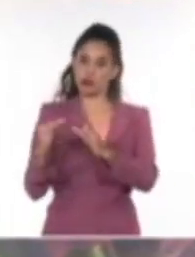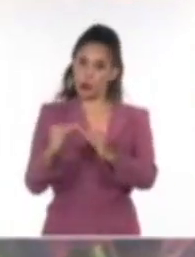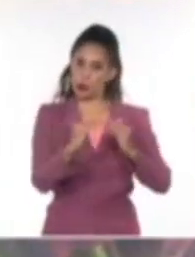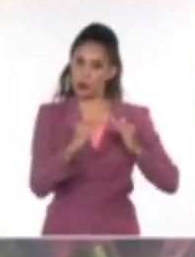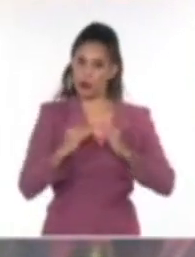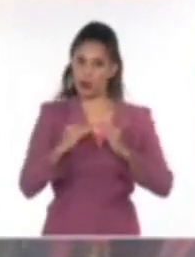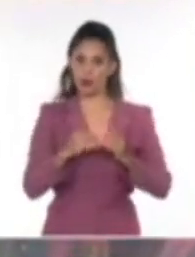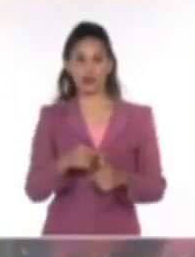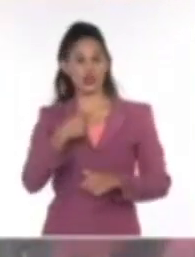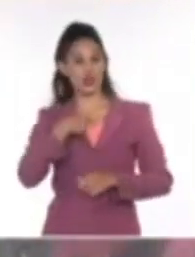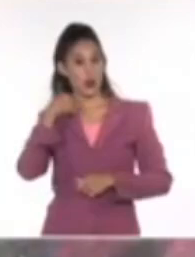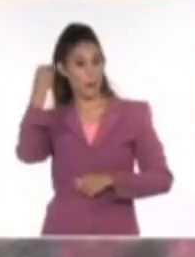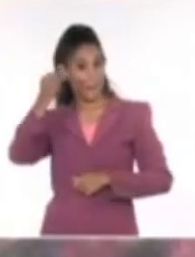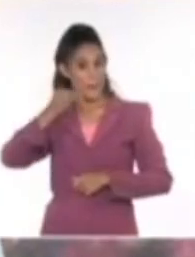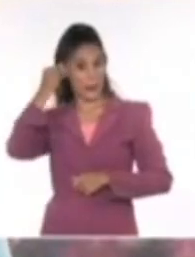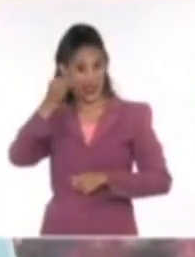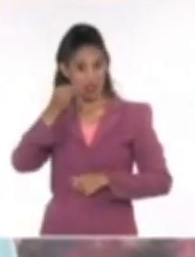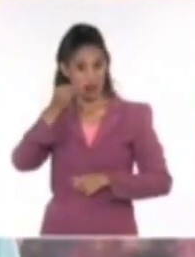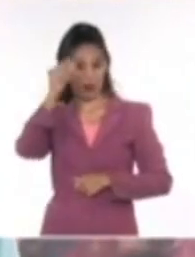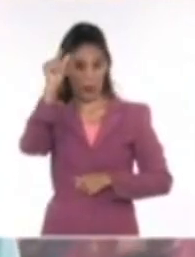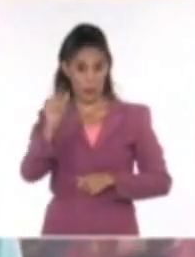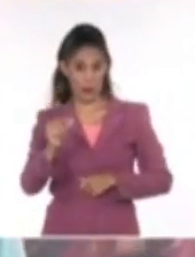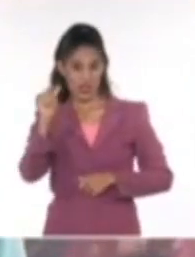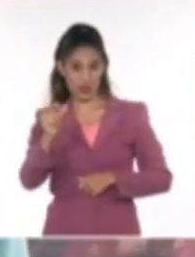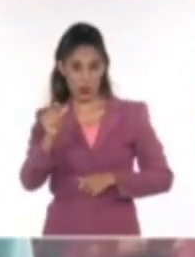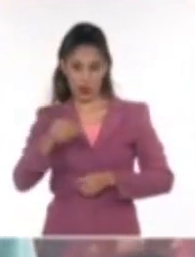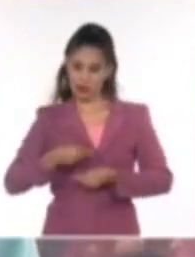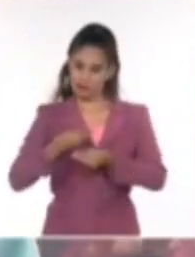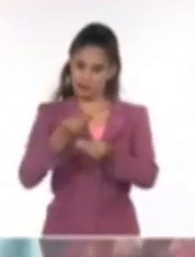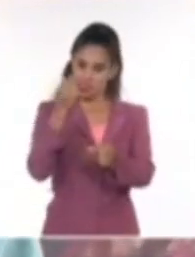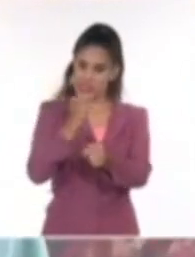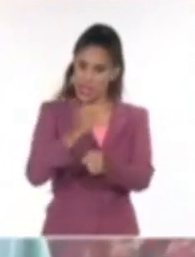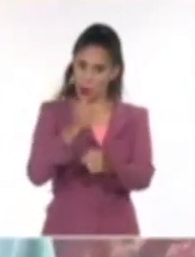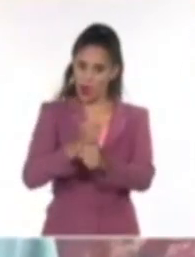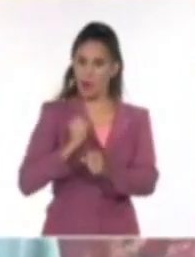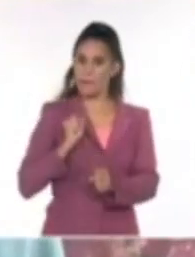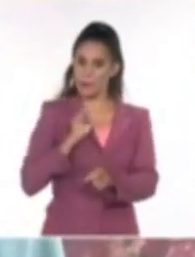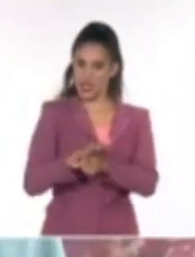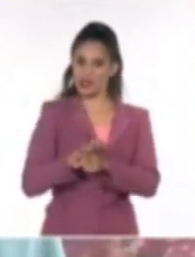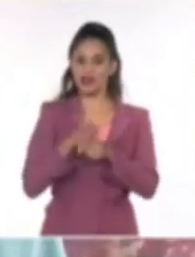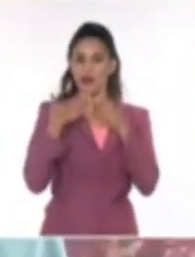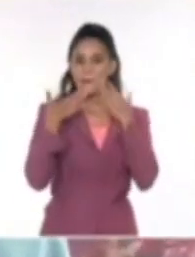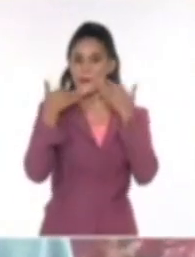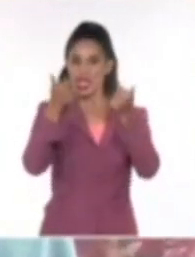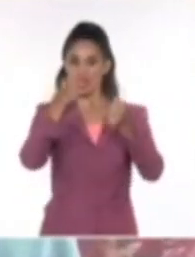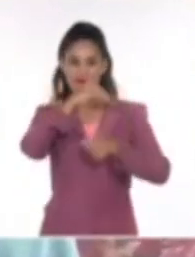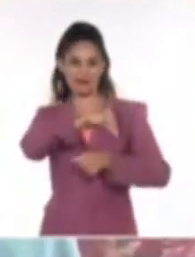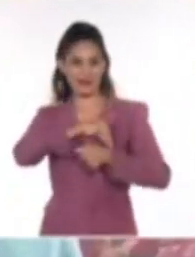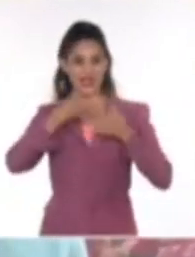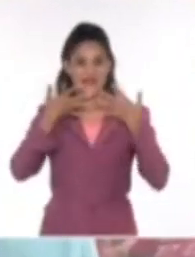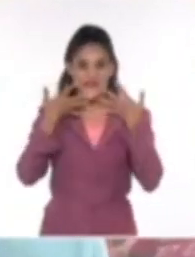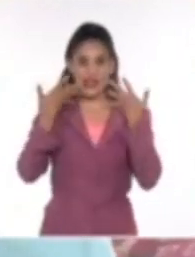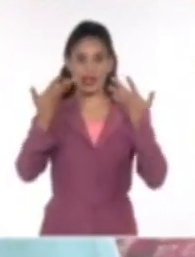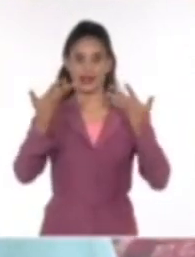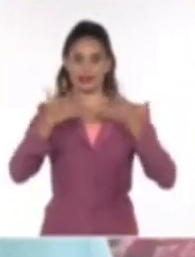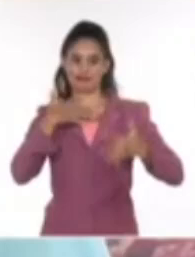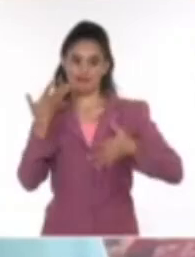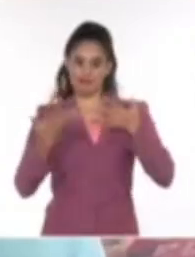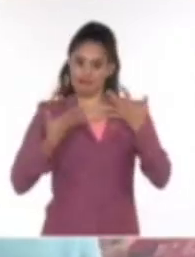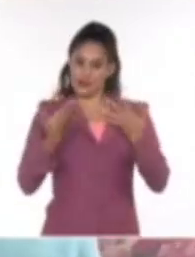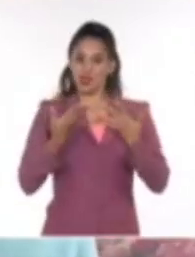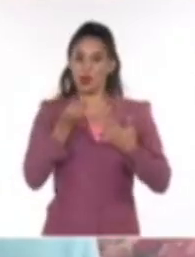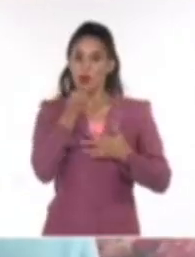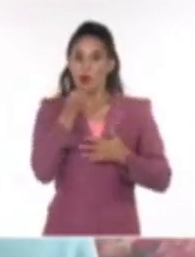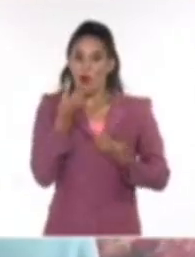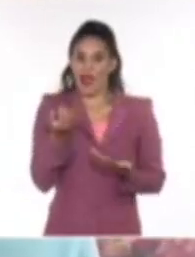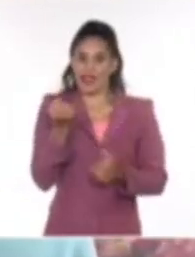creo que ya cuando esa persona le den el trabajo, se van a sentir orgullosos y se van a sentir contentos porque ya tienen su